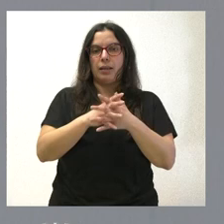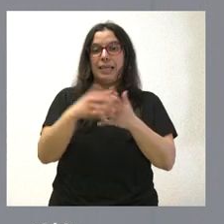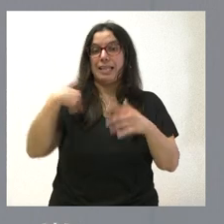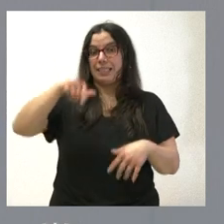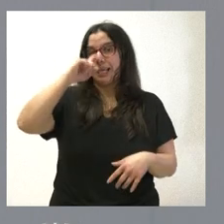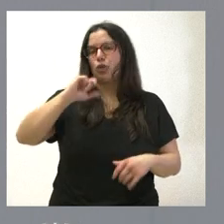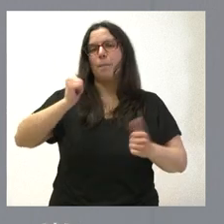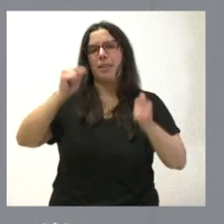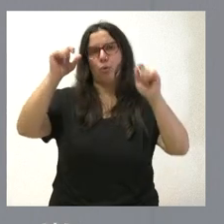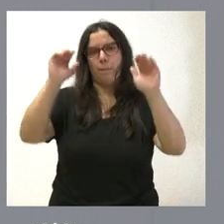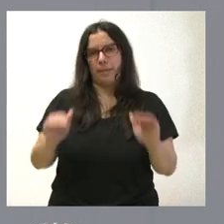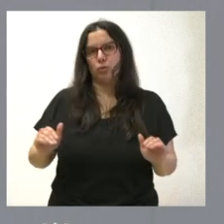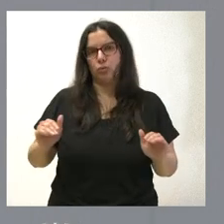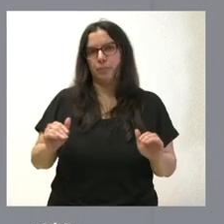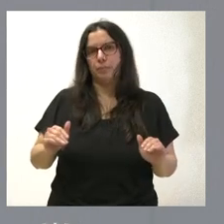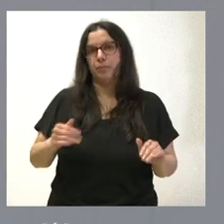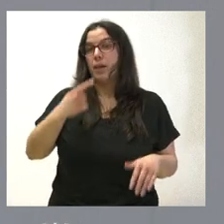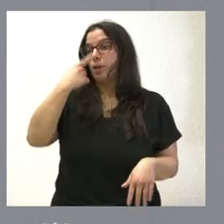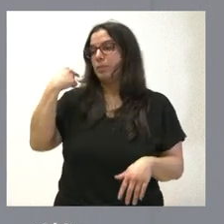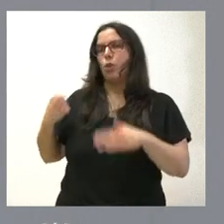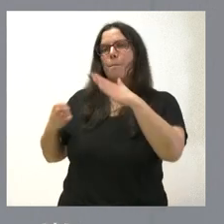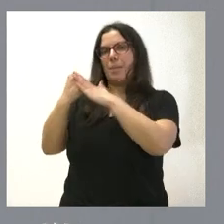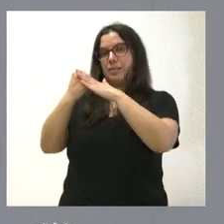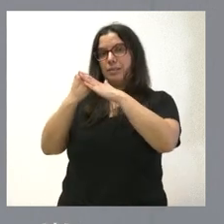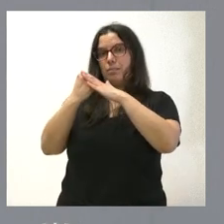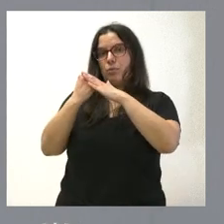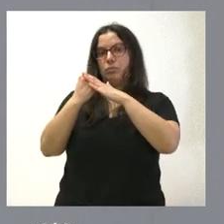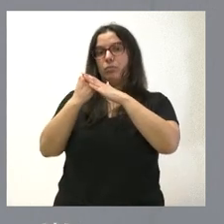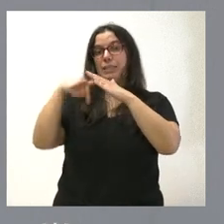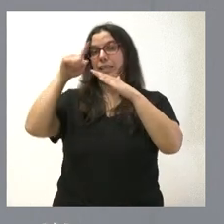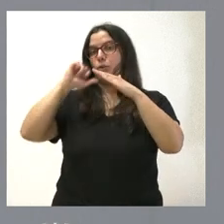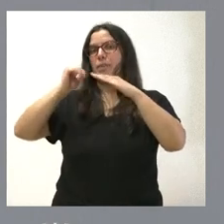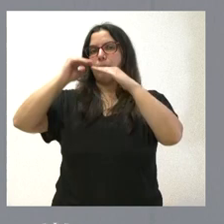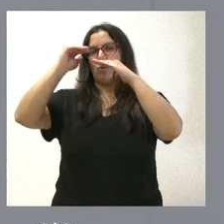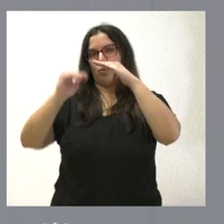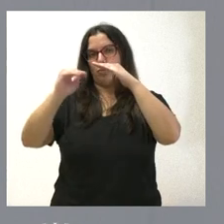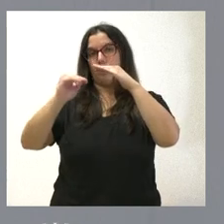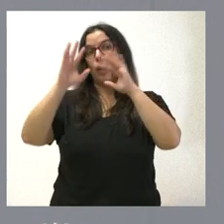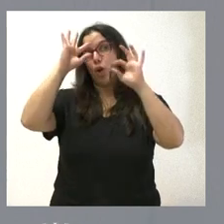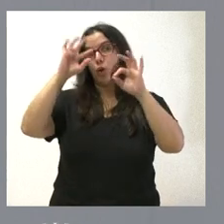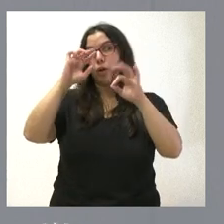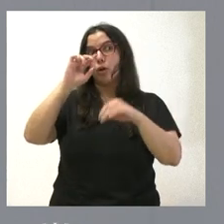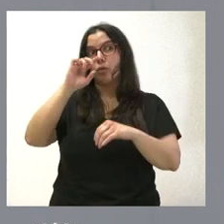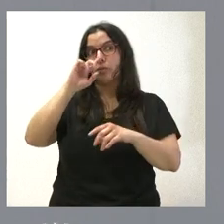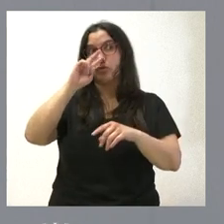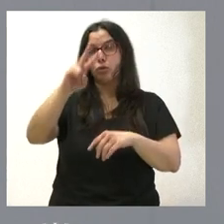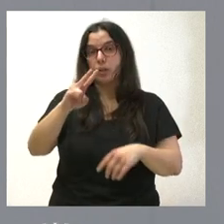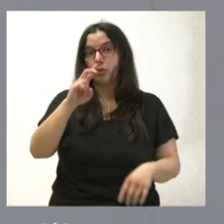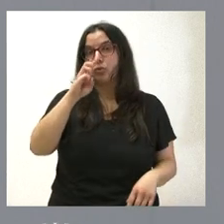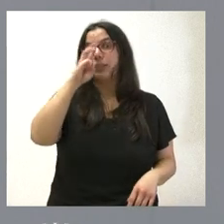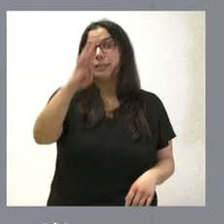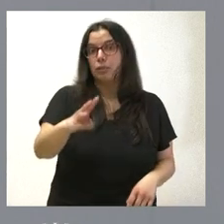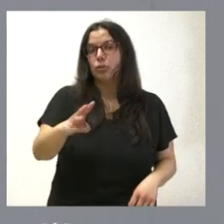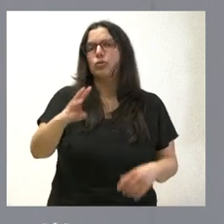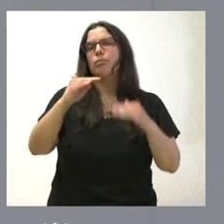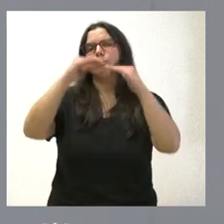2024 el año 2023 fue el máximo el año 2024 iniciamos la senda descendente y lo natural es que en el 25 Y en el 26 vengan a seguir